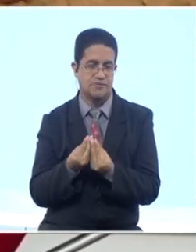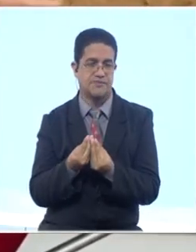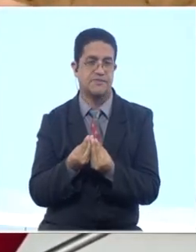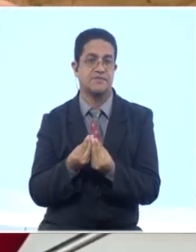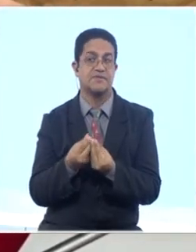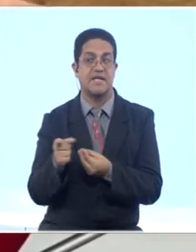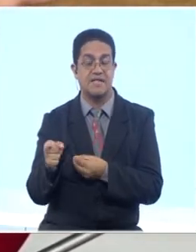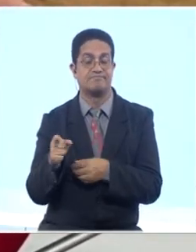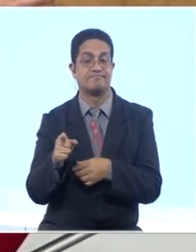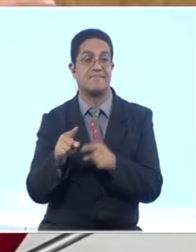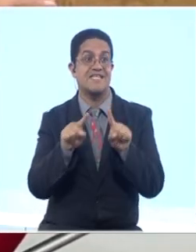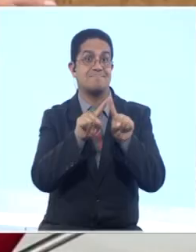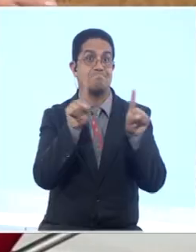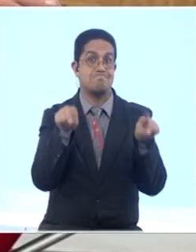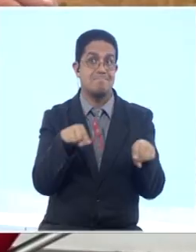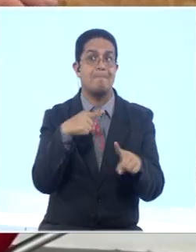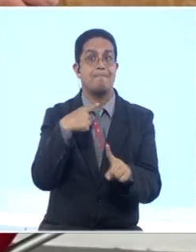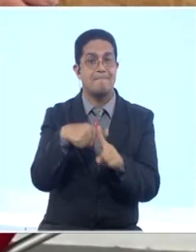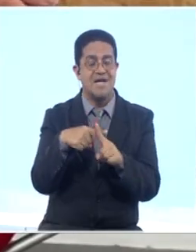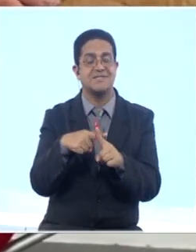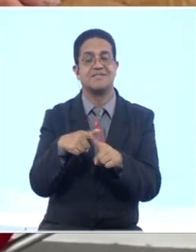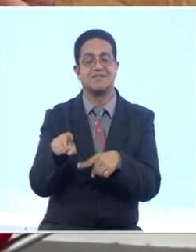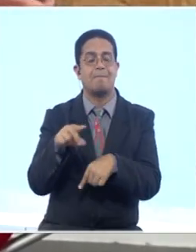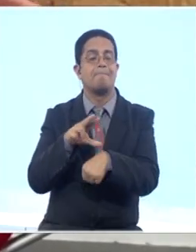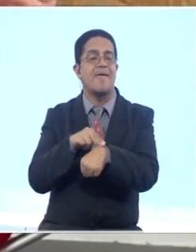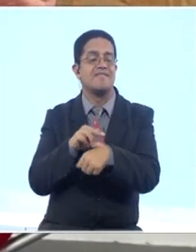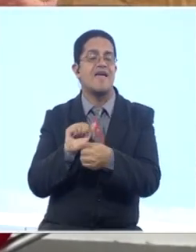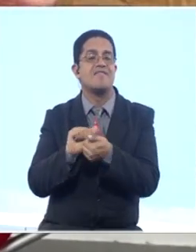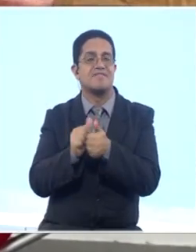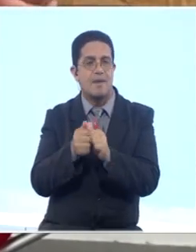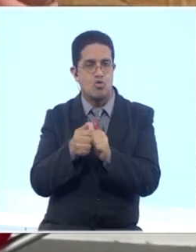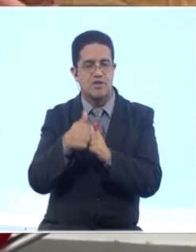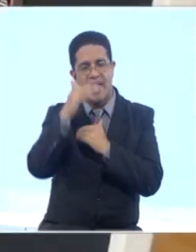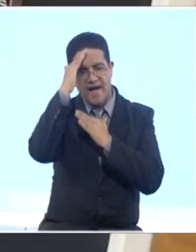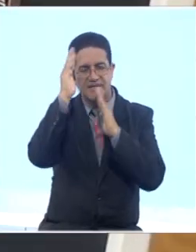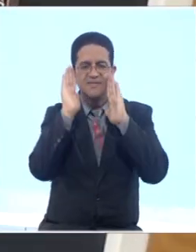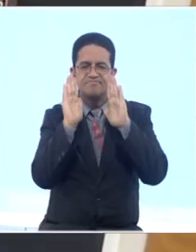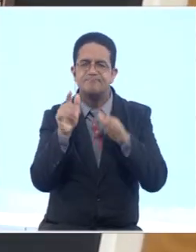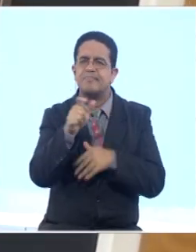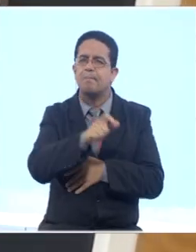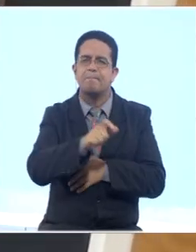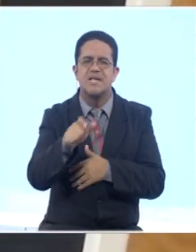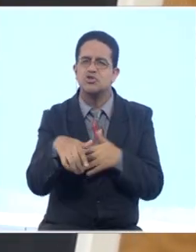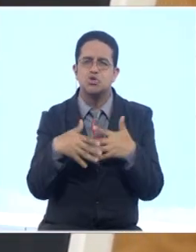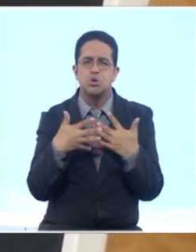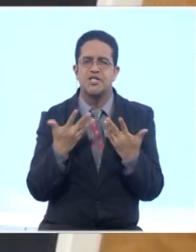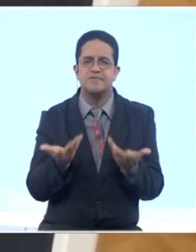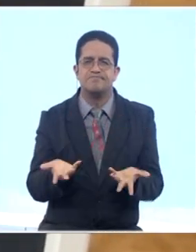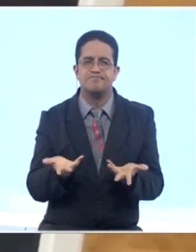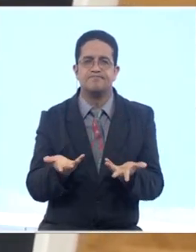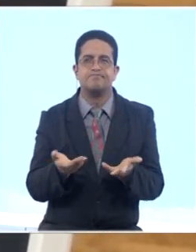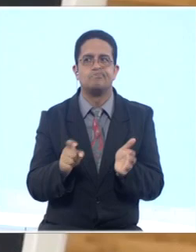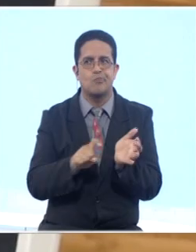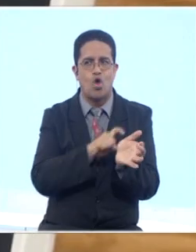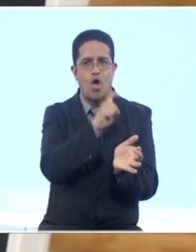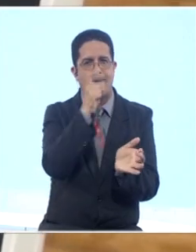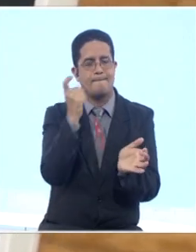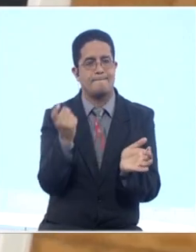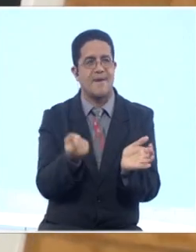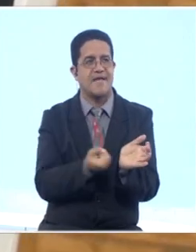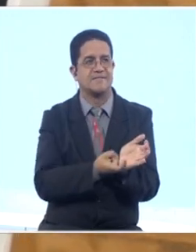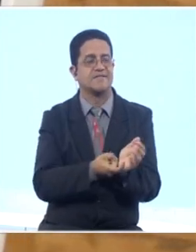y de medicina deportiva y atendemos a los pacientes de forma completa.